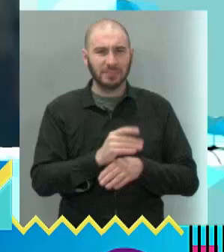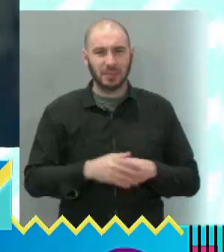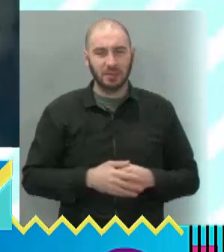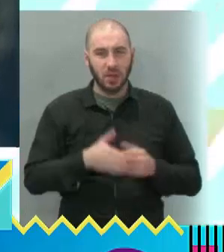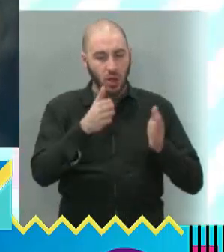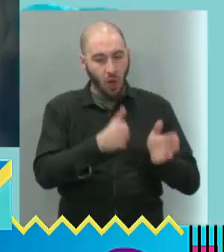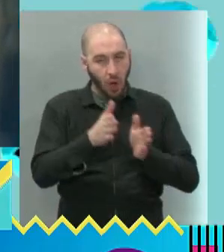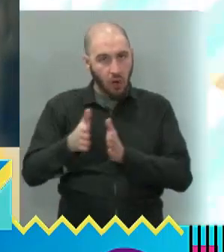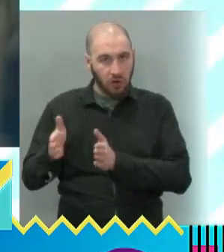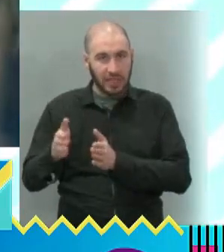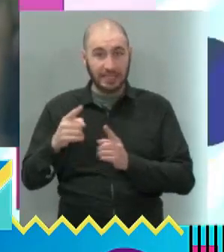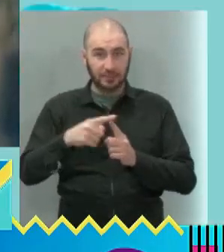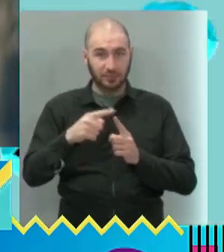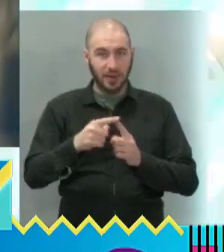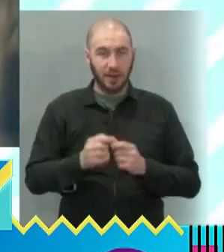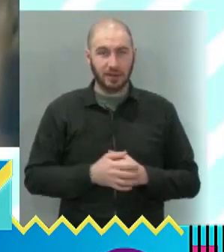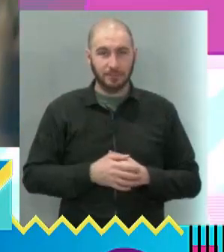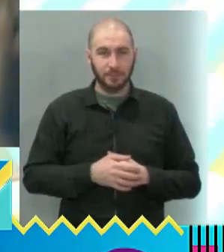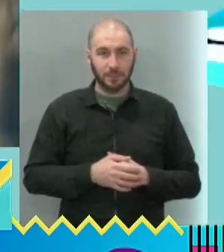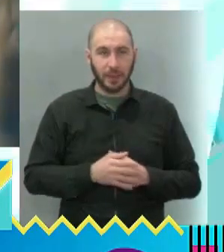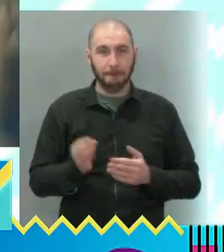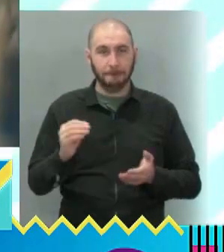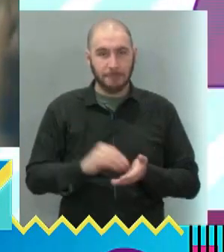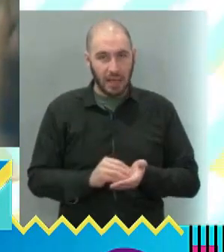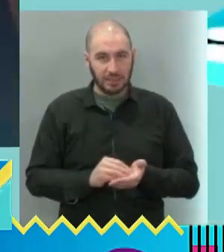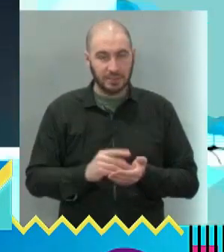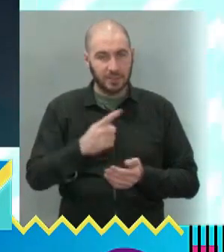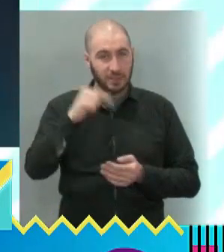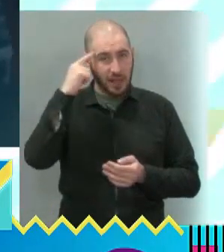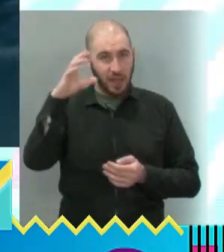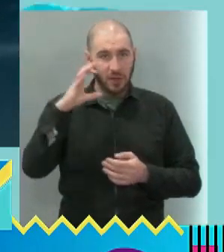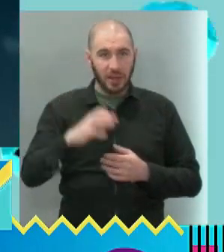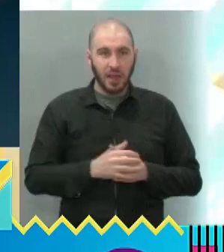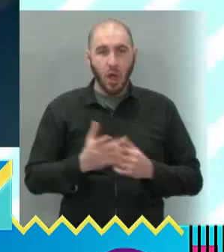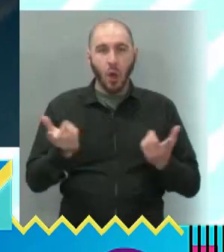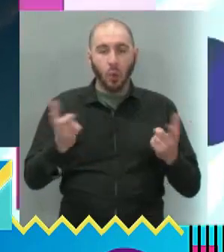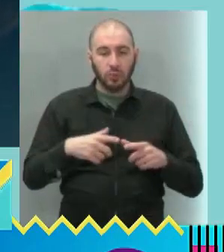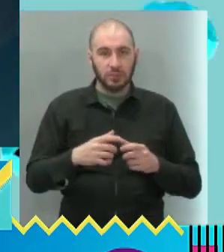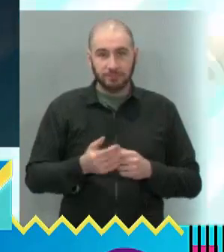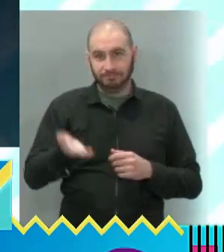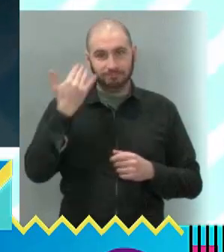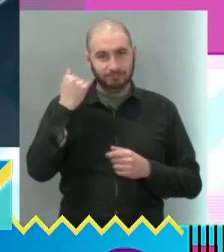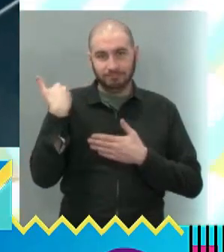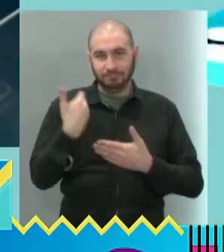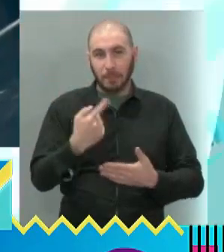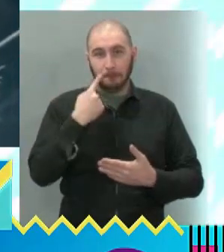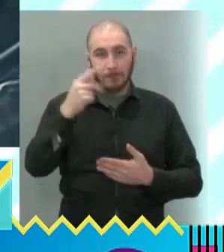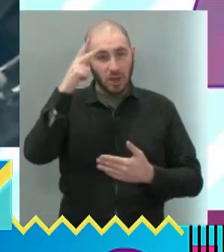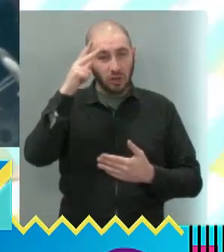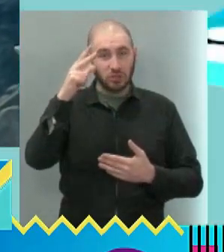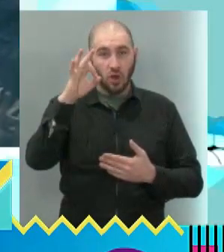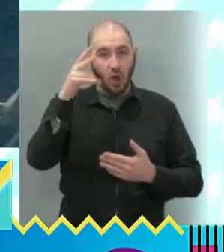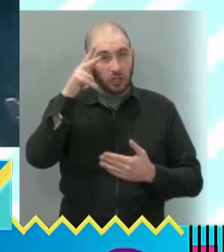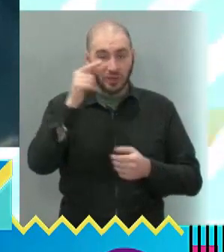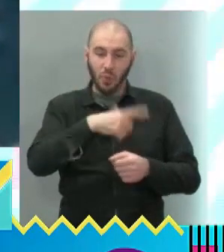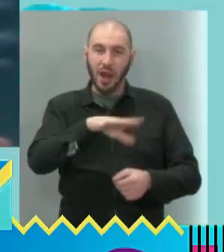estructura institucional que, además, debemos tener en cuenta, juntas ya hay desde 1808 en